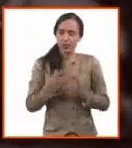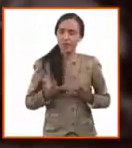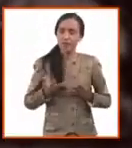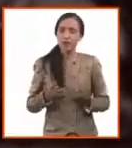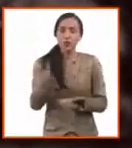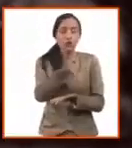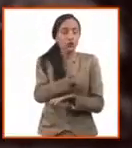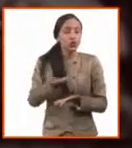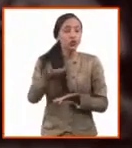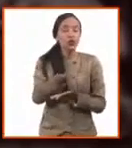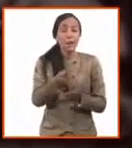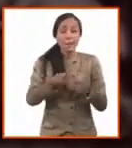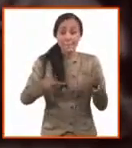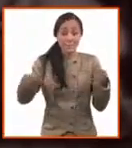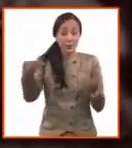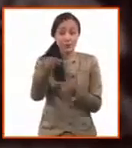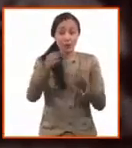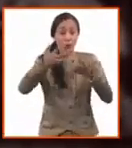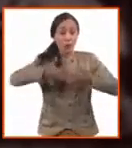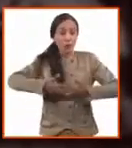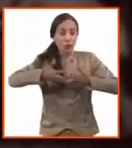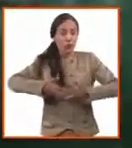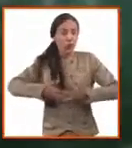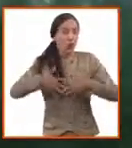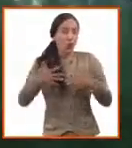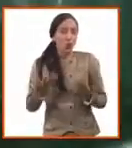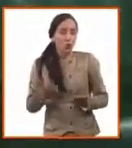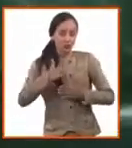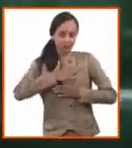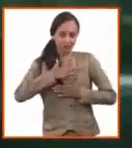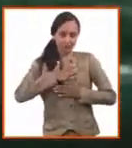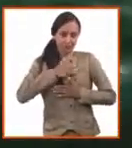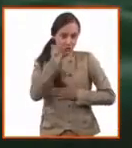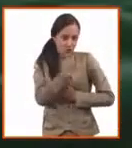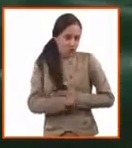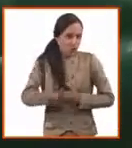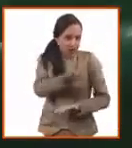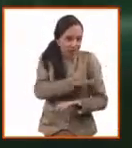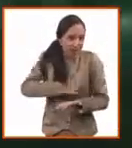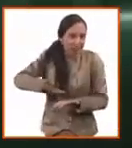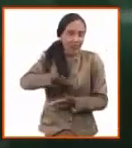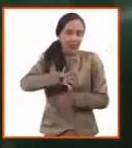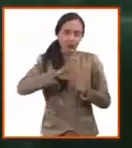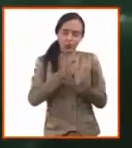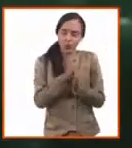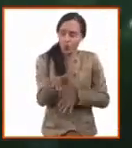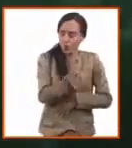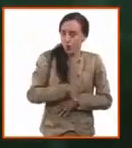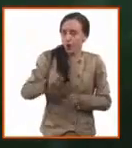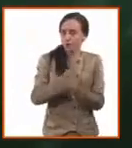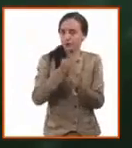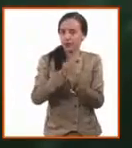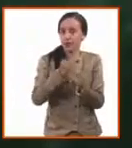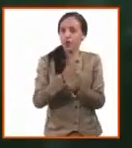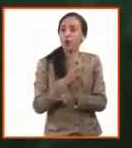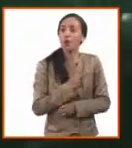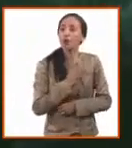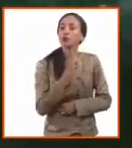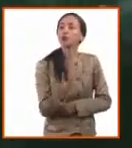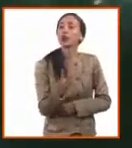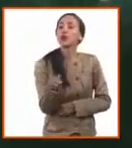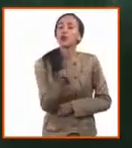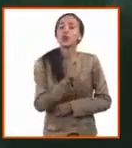medios fundamentales de producción son de propiedad social el trabajo voluntario es una